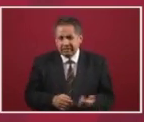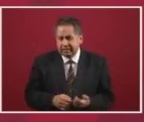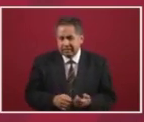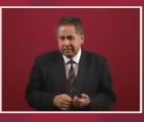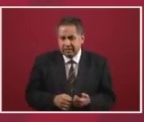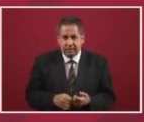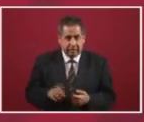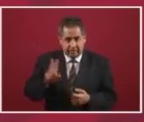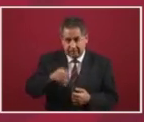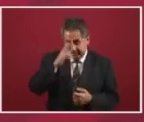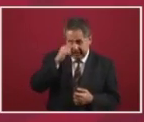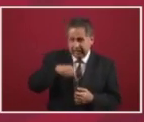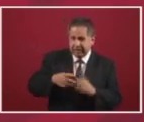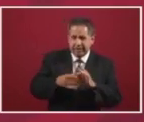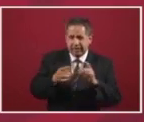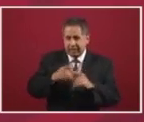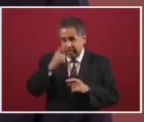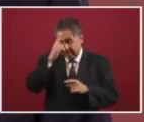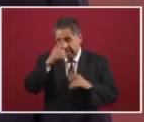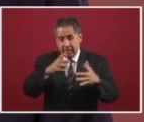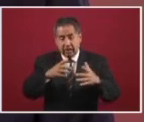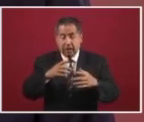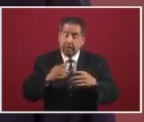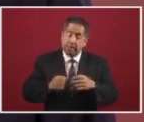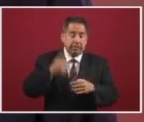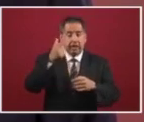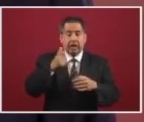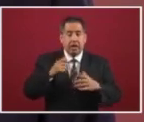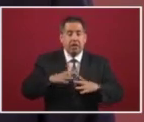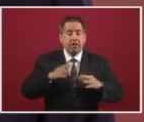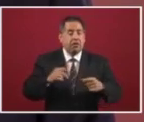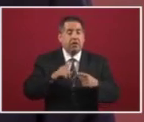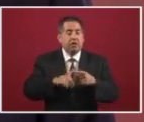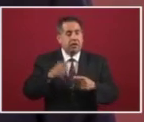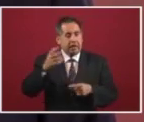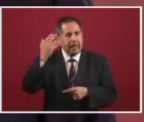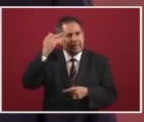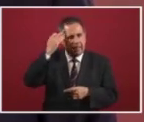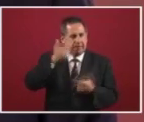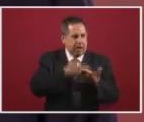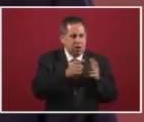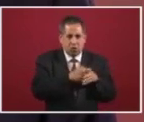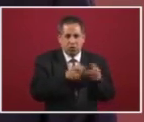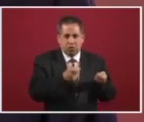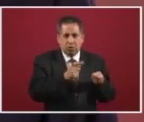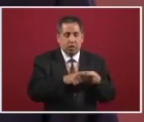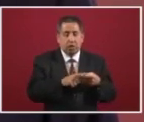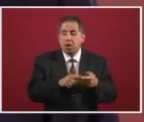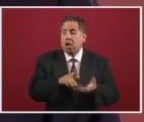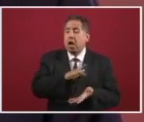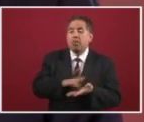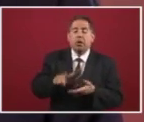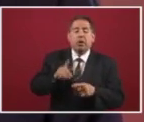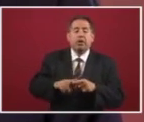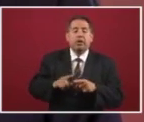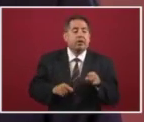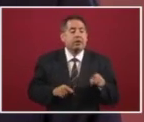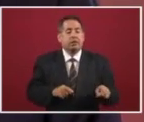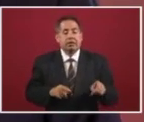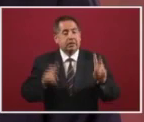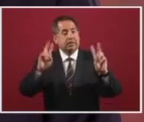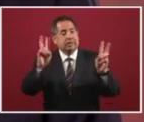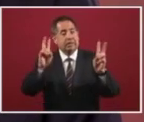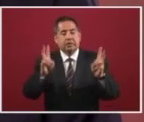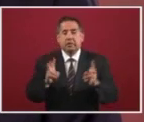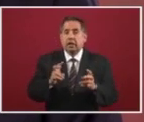la creación, que fue de los pioneros en la etapa neoliberal, apoyado por la llamada